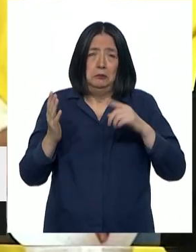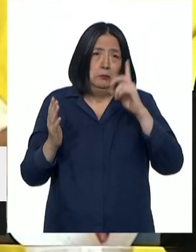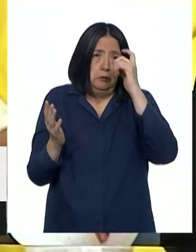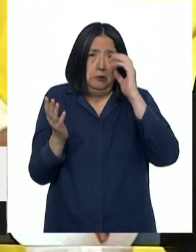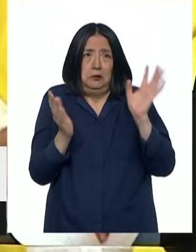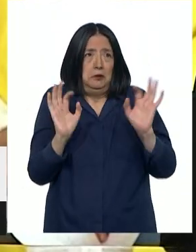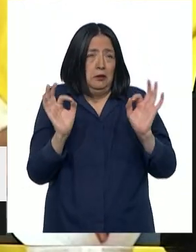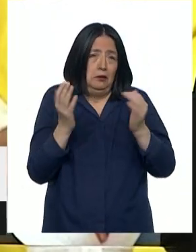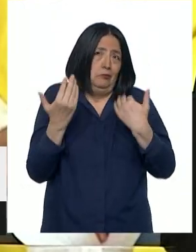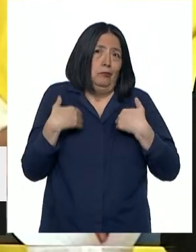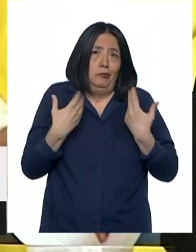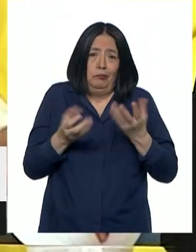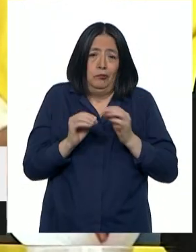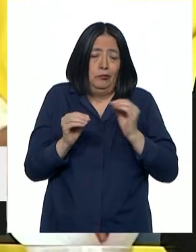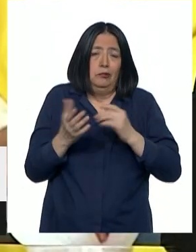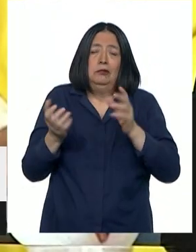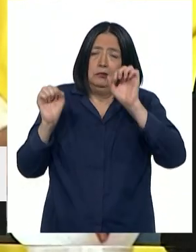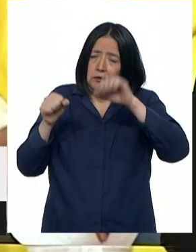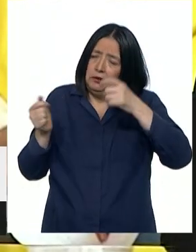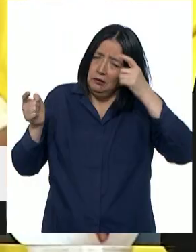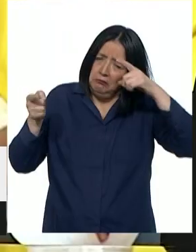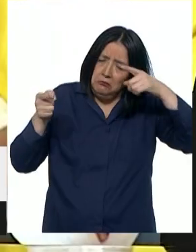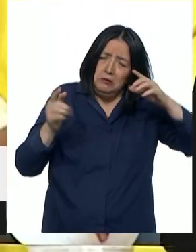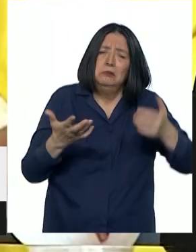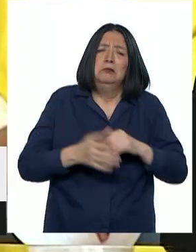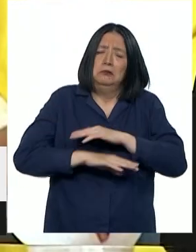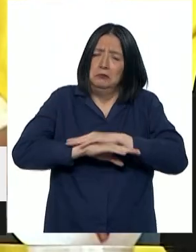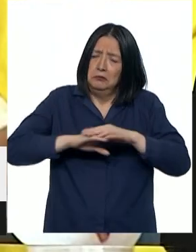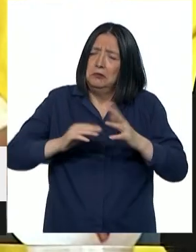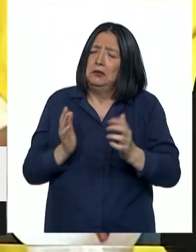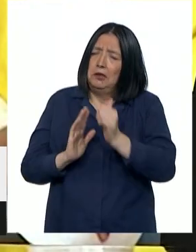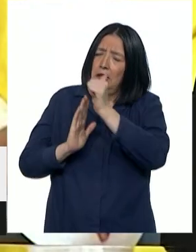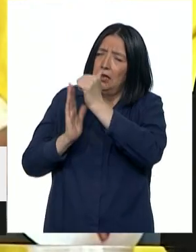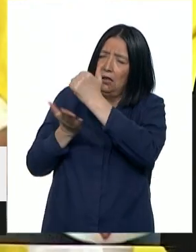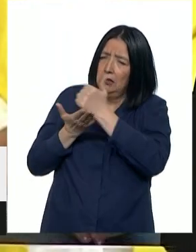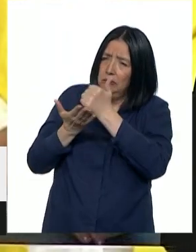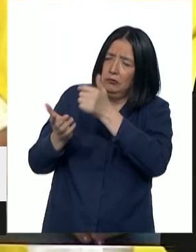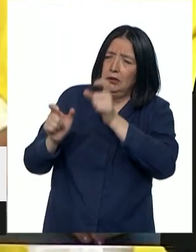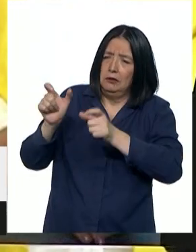resolver, encontremos alguna plataforma de agenda social.